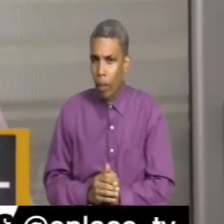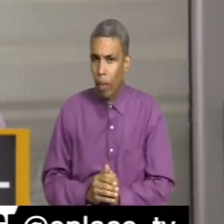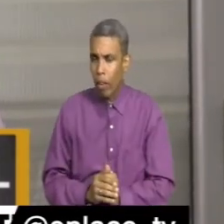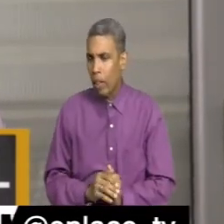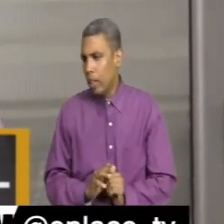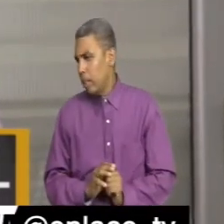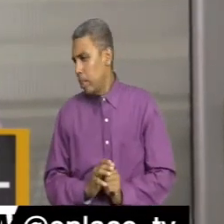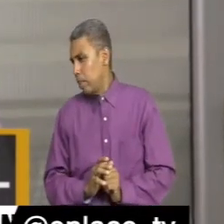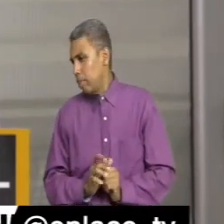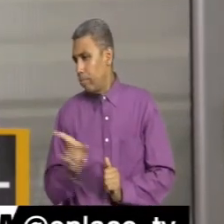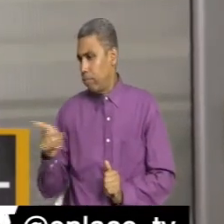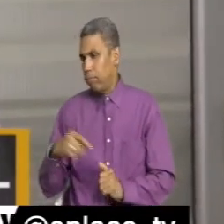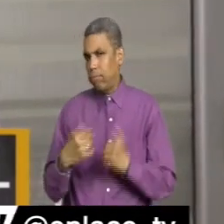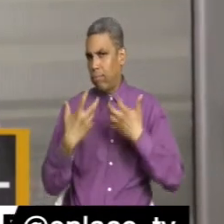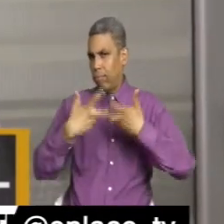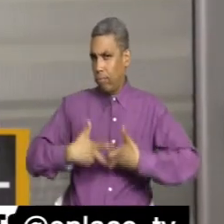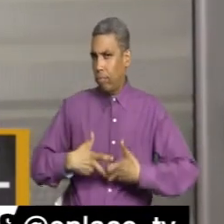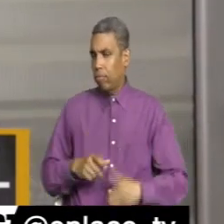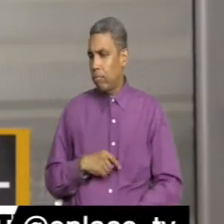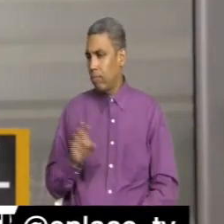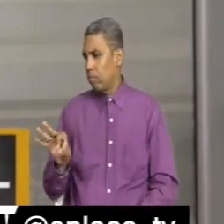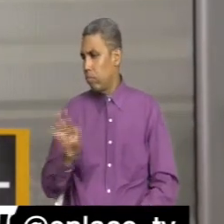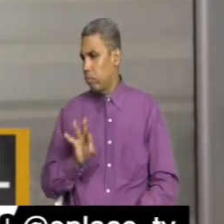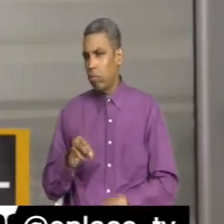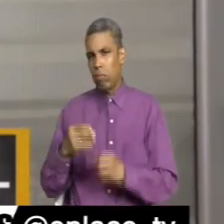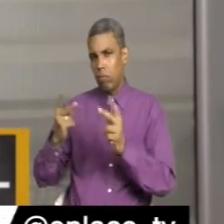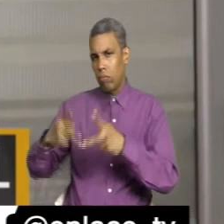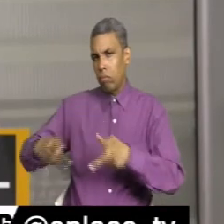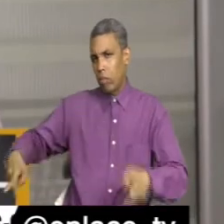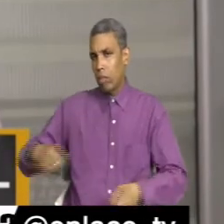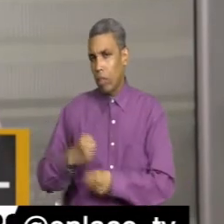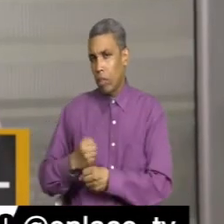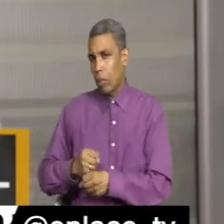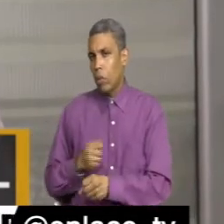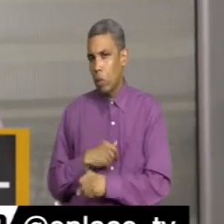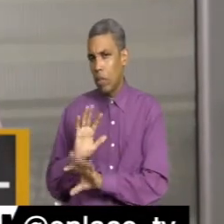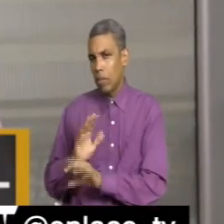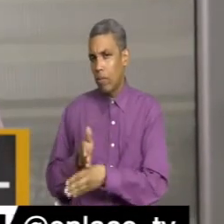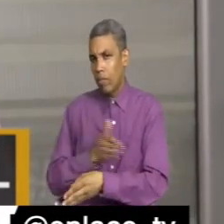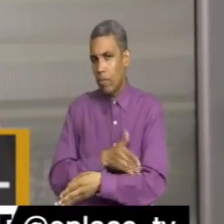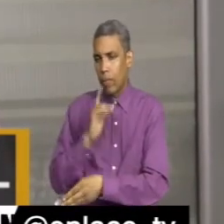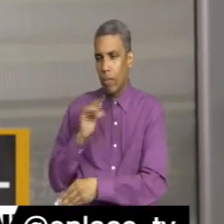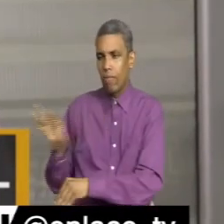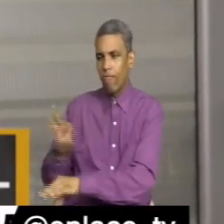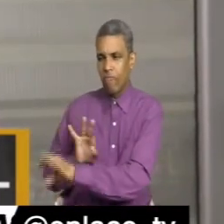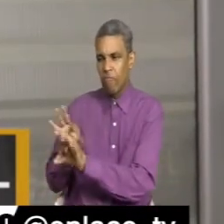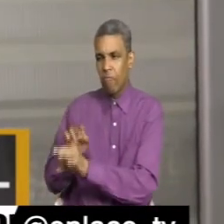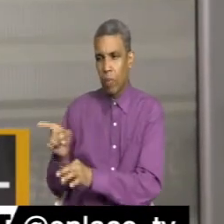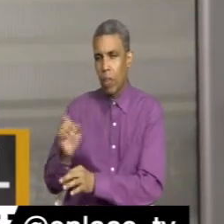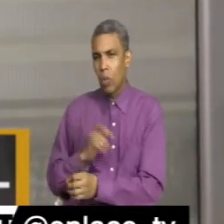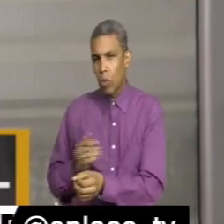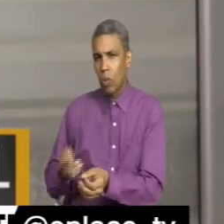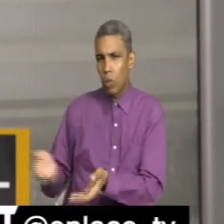están desarrollando la obra, y tenemos unos factores externos que en cierta manera han